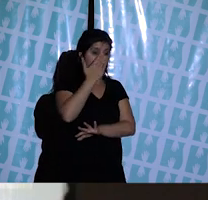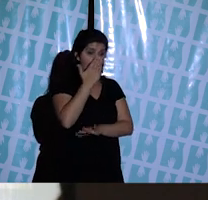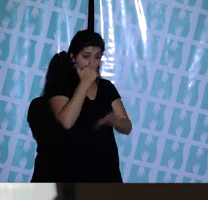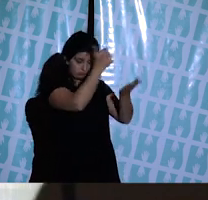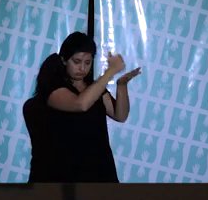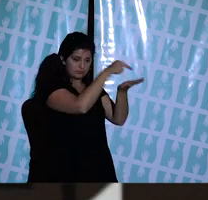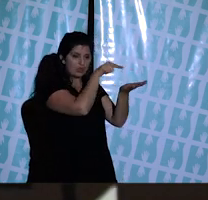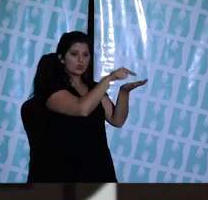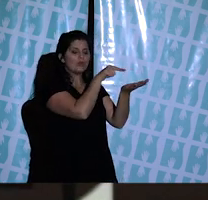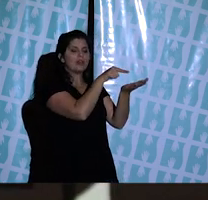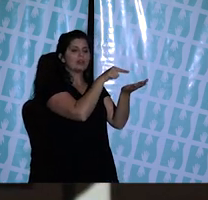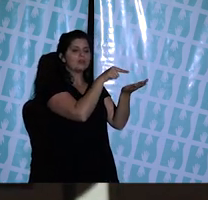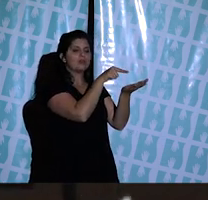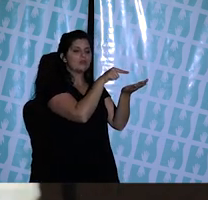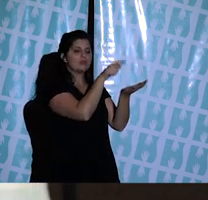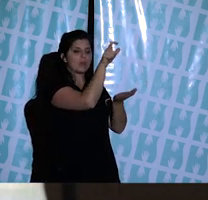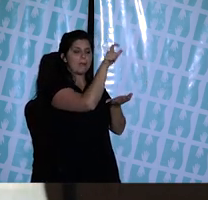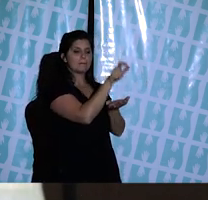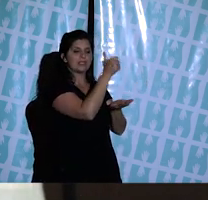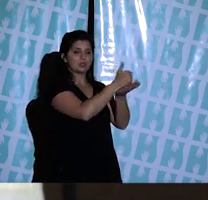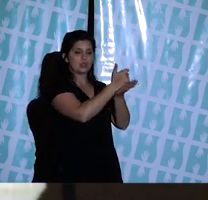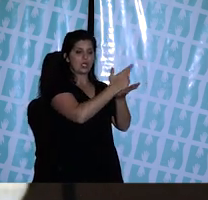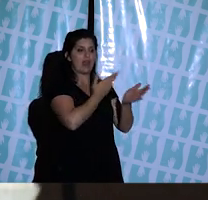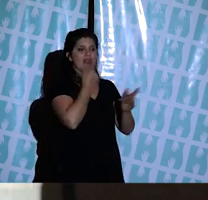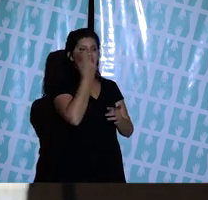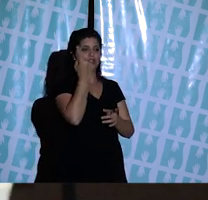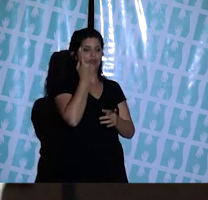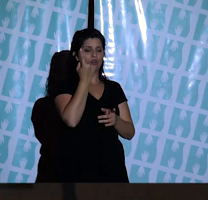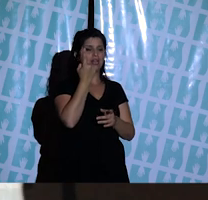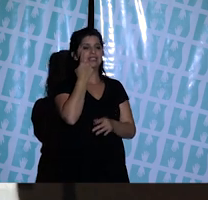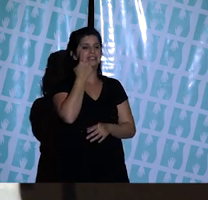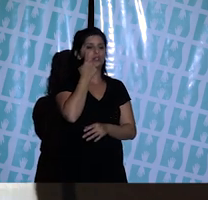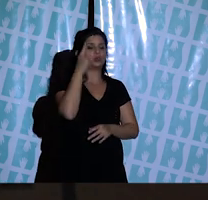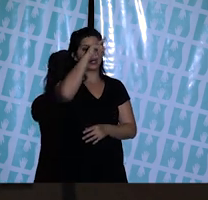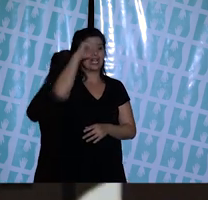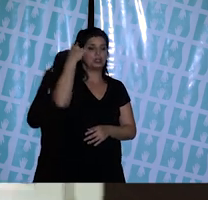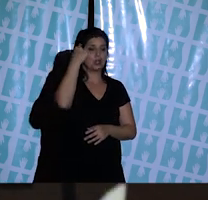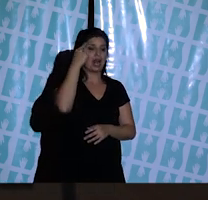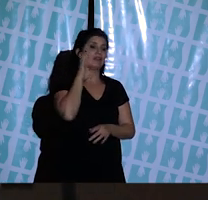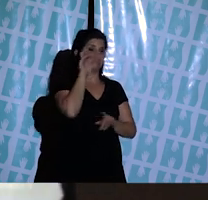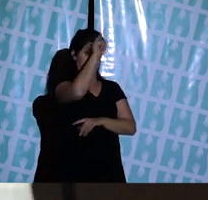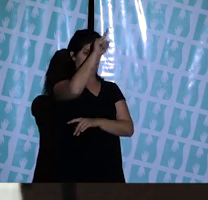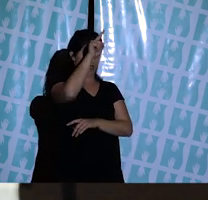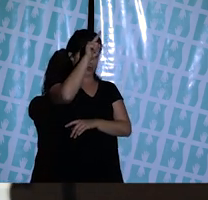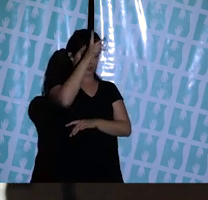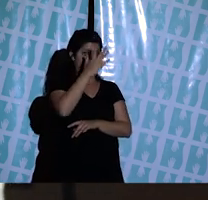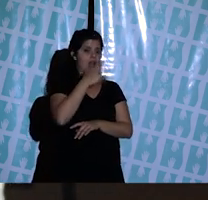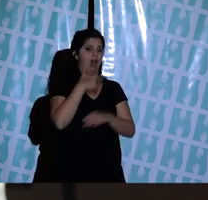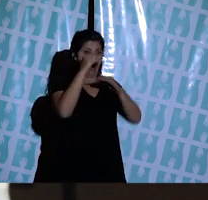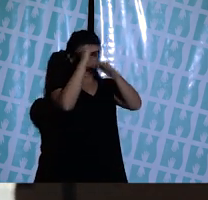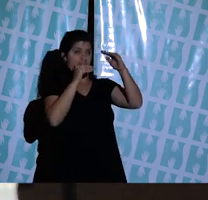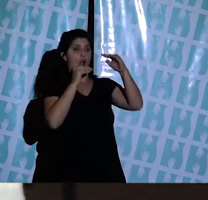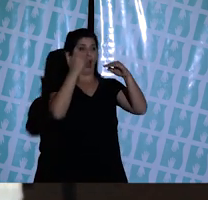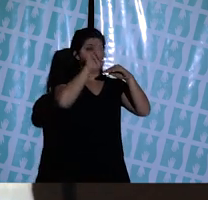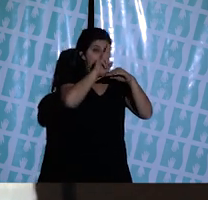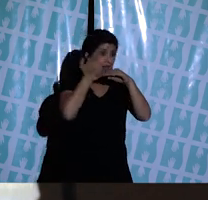uno de los que están en la mesa directiva del NIDA, el Instituto Nacional de Abuso de Drogas de Estados Unidos, debajo de Nora Volkow,